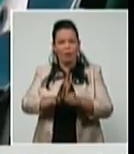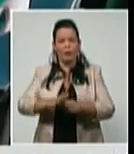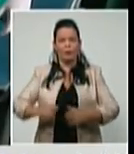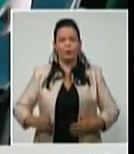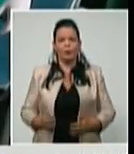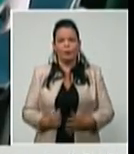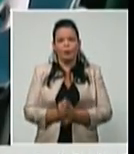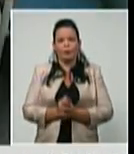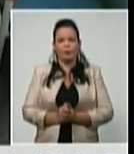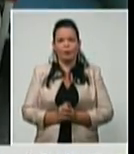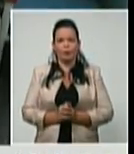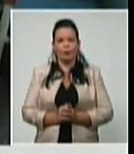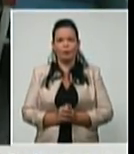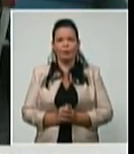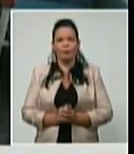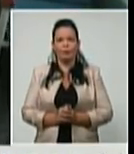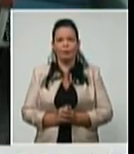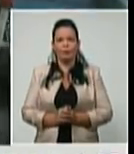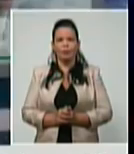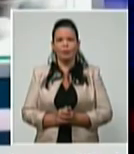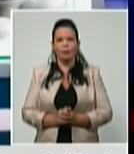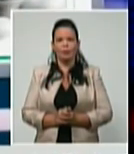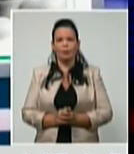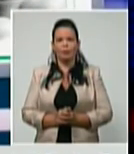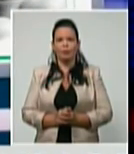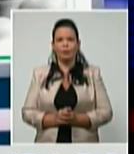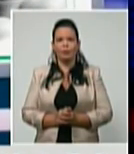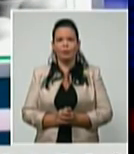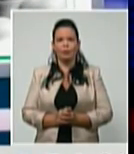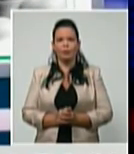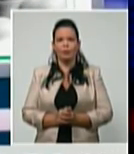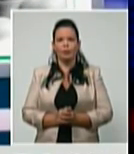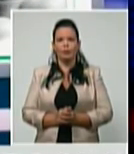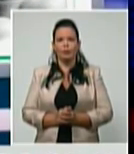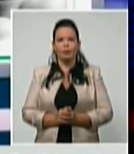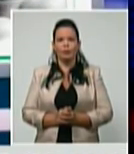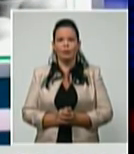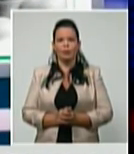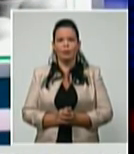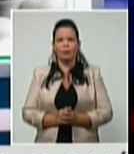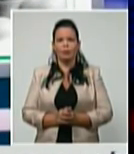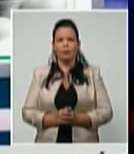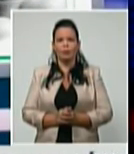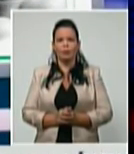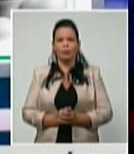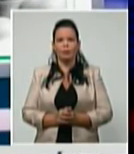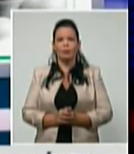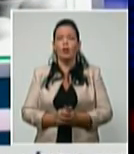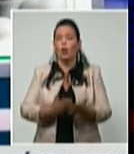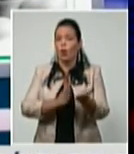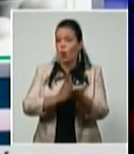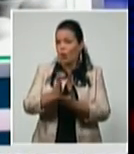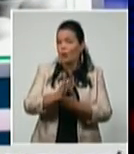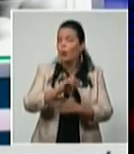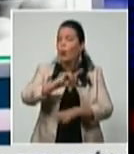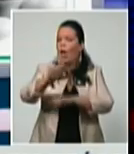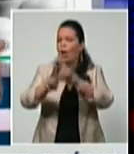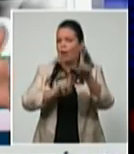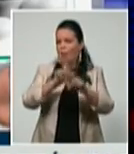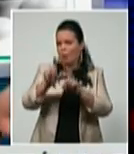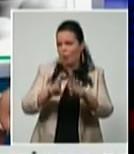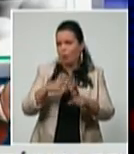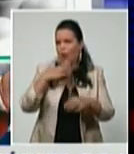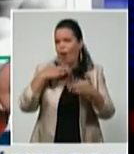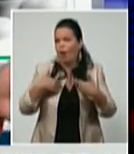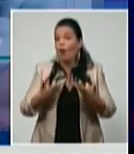Sistema Informativo de la Televisión Cubana. Y la ronda de preguntas ahora sobre la situación nacional. ¿Cómo juzga